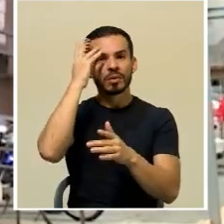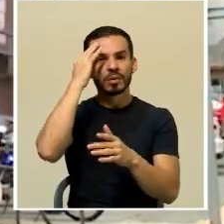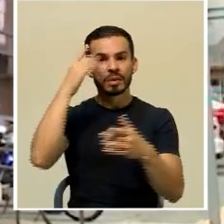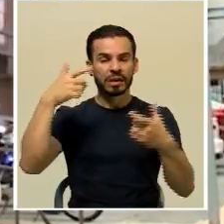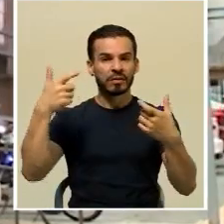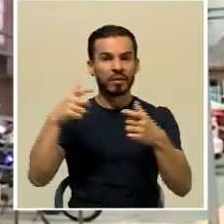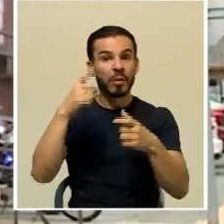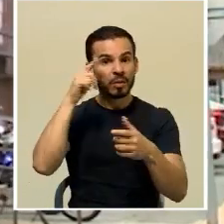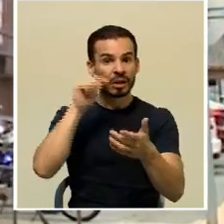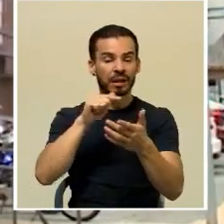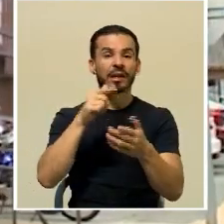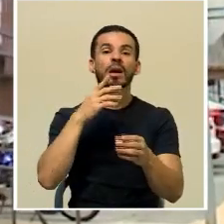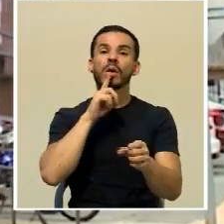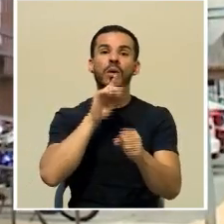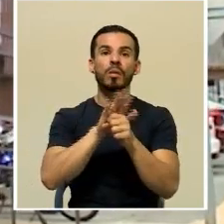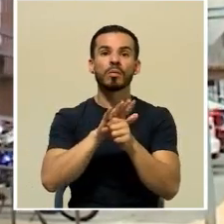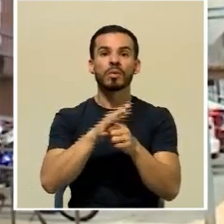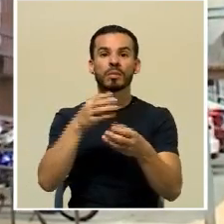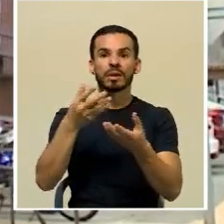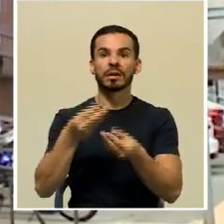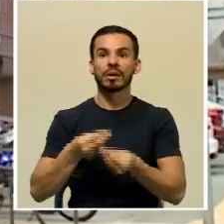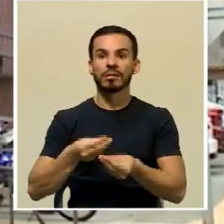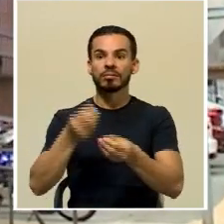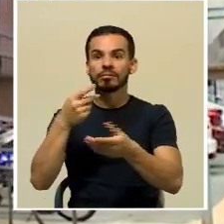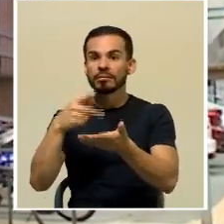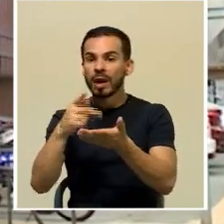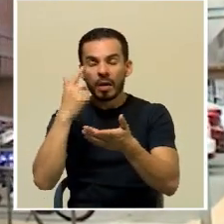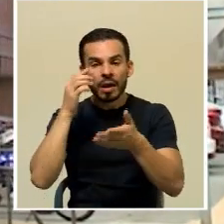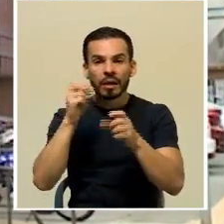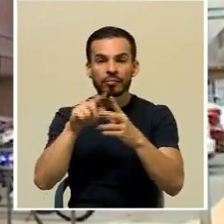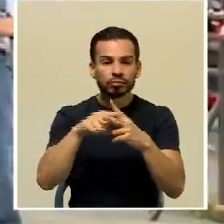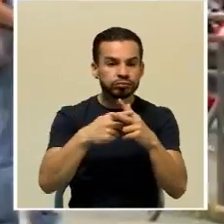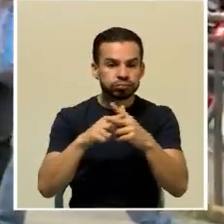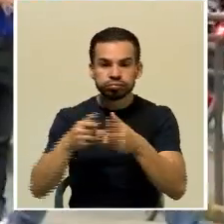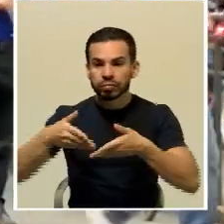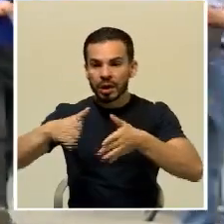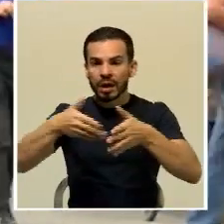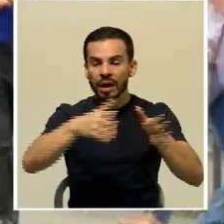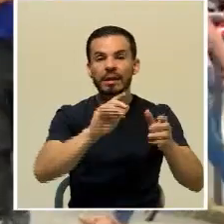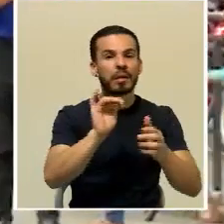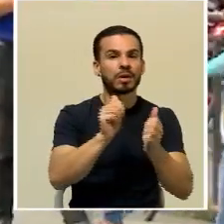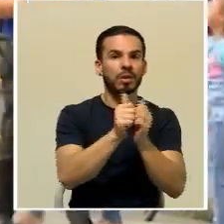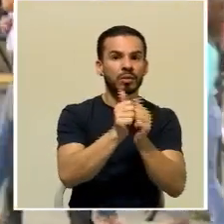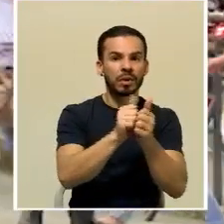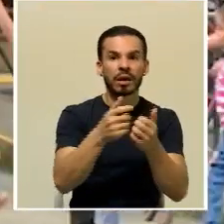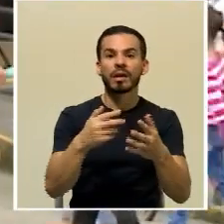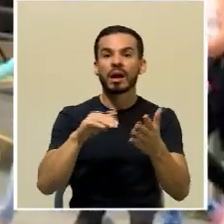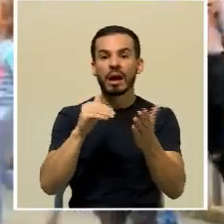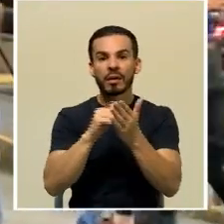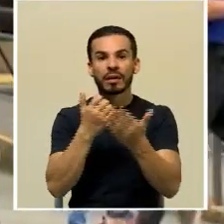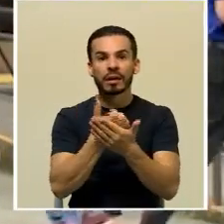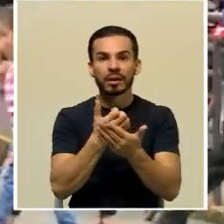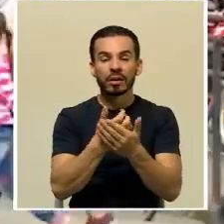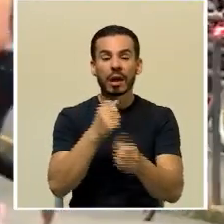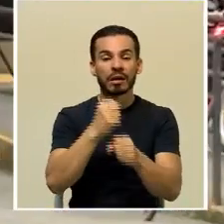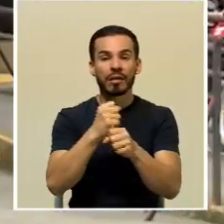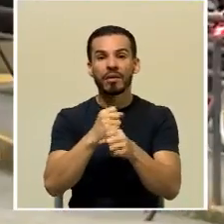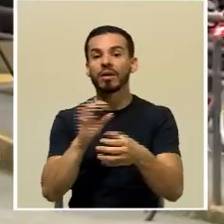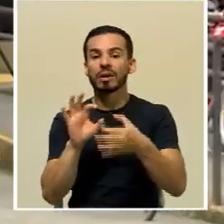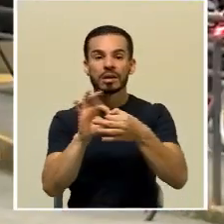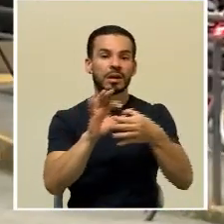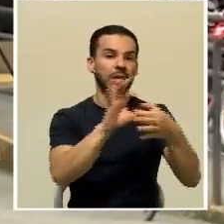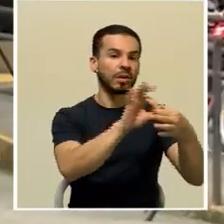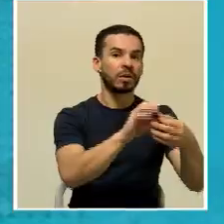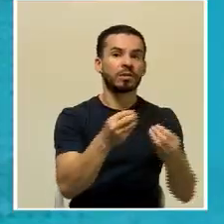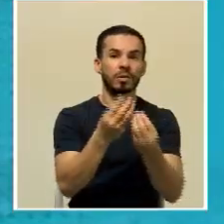rebajo debido a que este compromete la inversión de la infraestructura vial, así como la competitividad, reactivación económica, empleo y